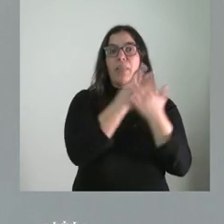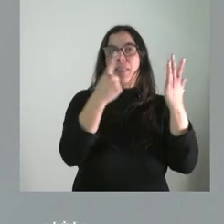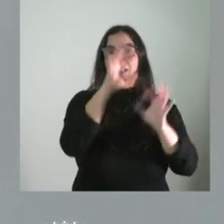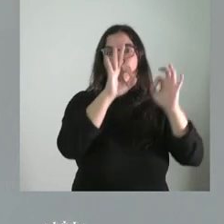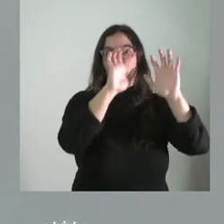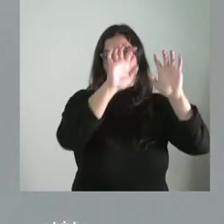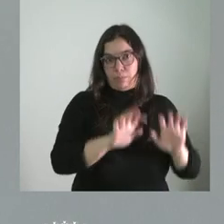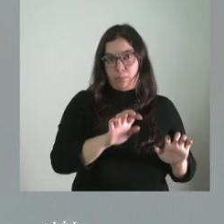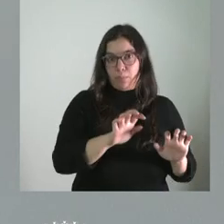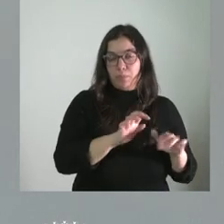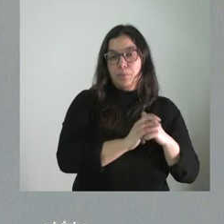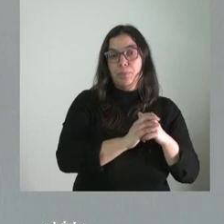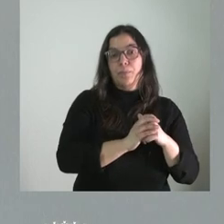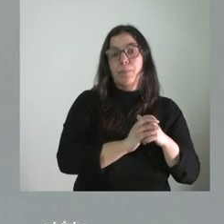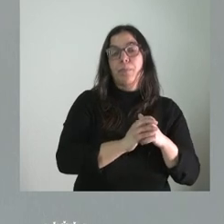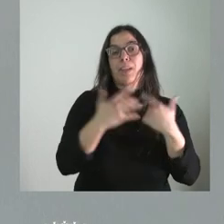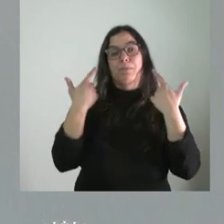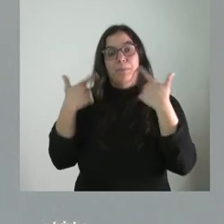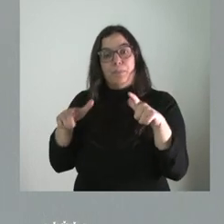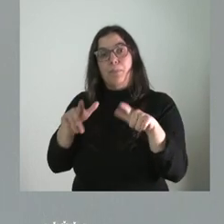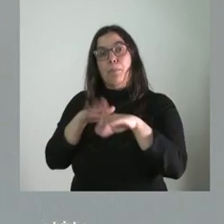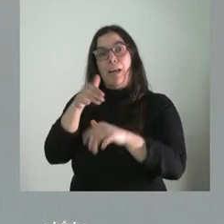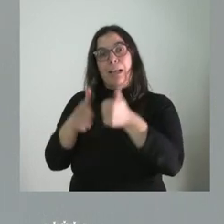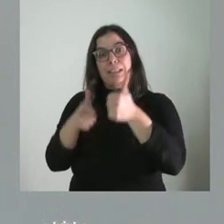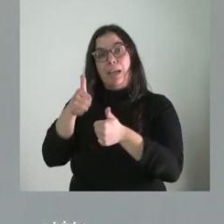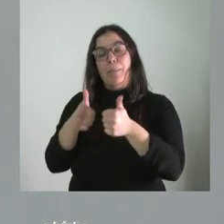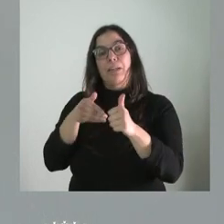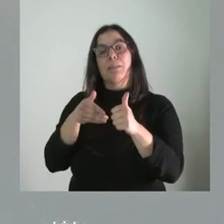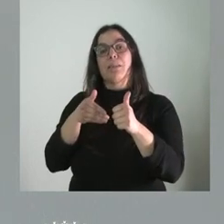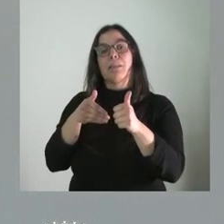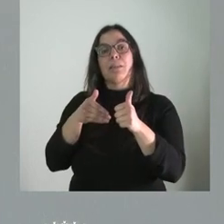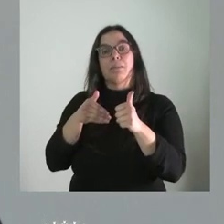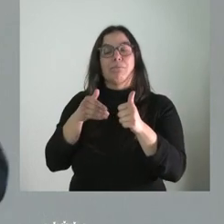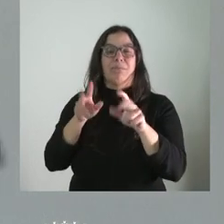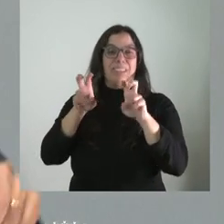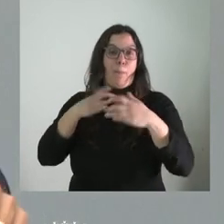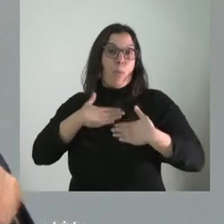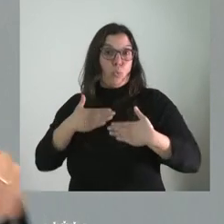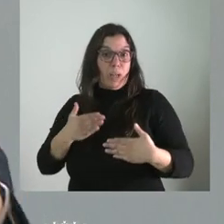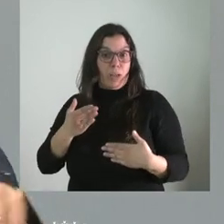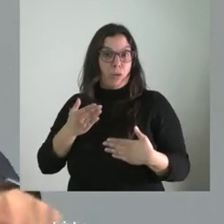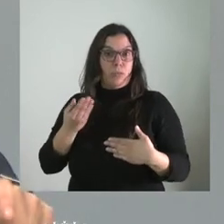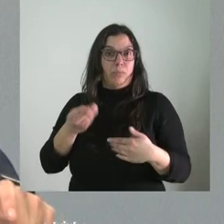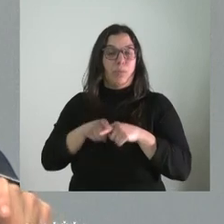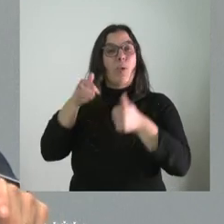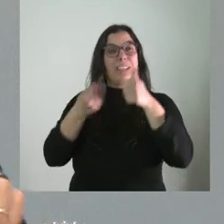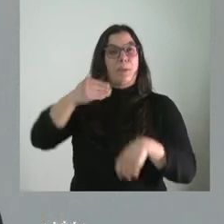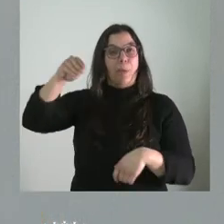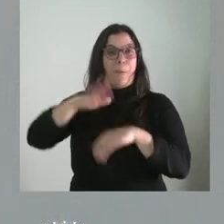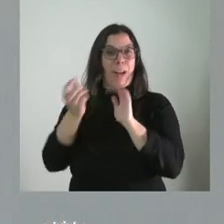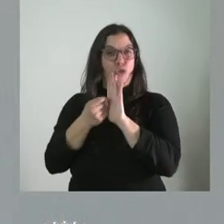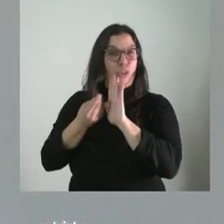menos y en lo que se refiere al acceso a la fase voluntaria estos exámenes complementarios para mejorar